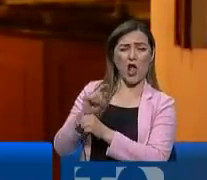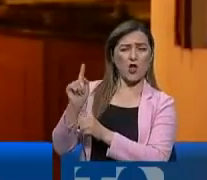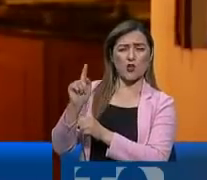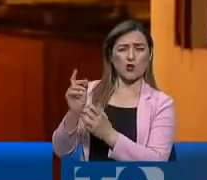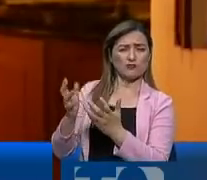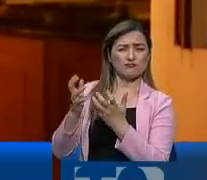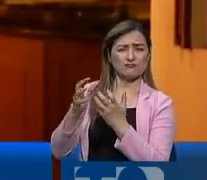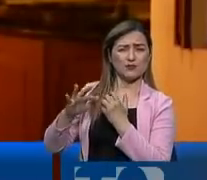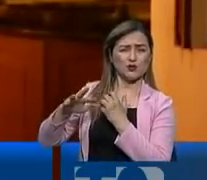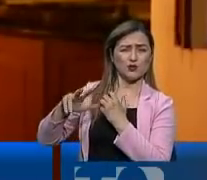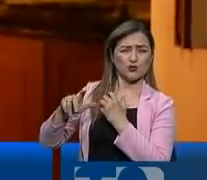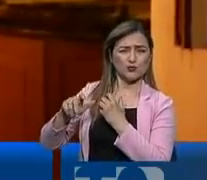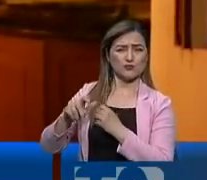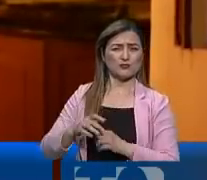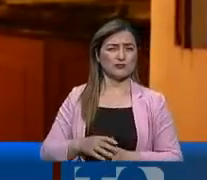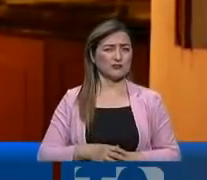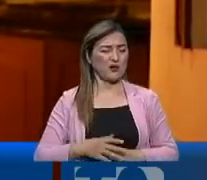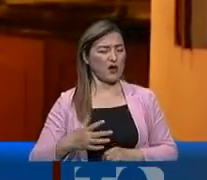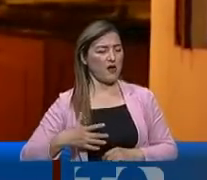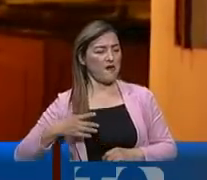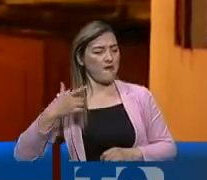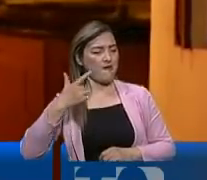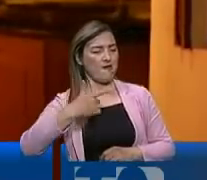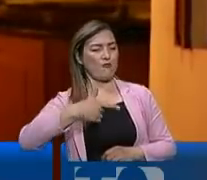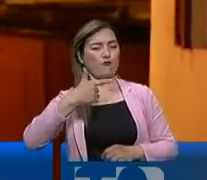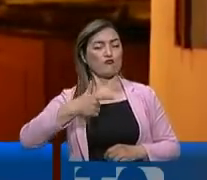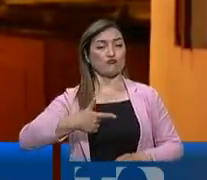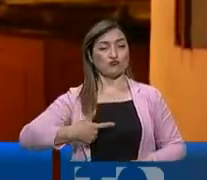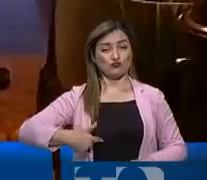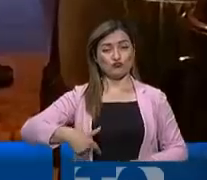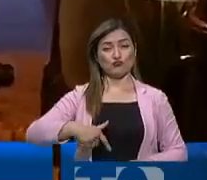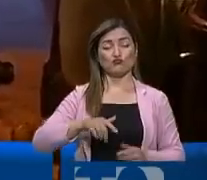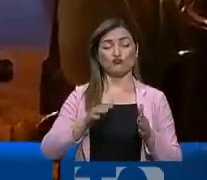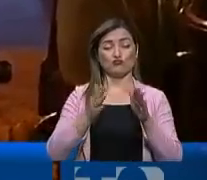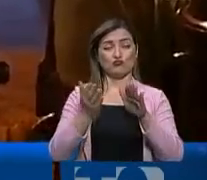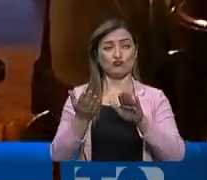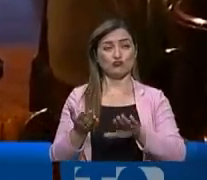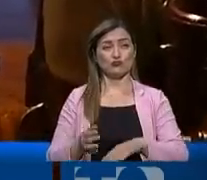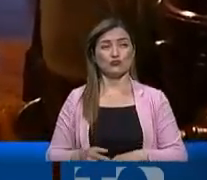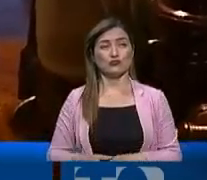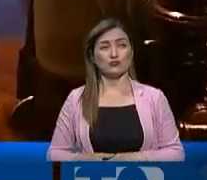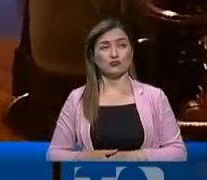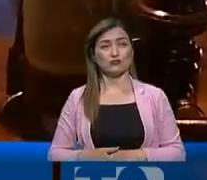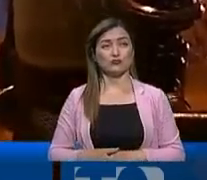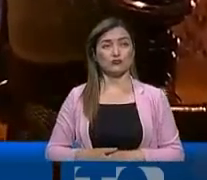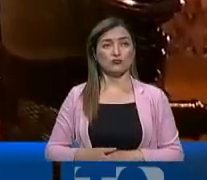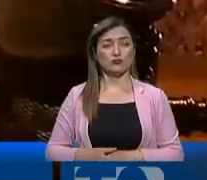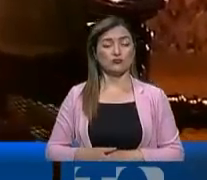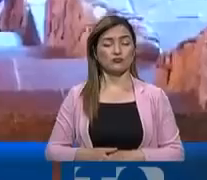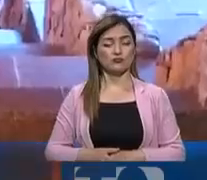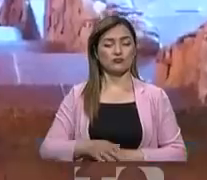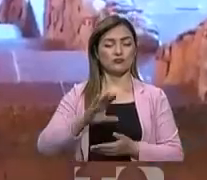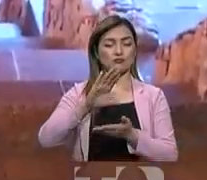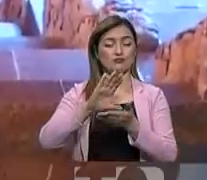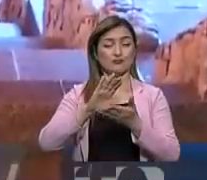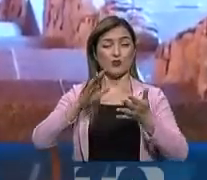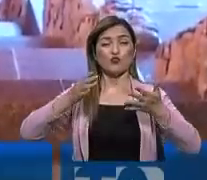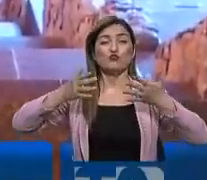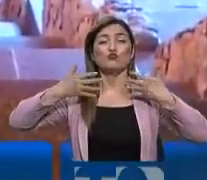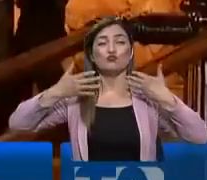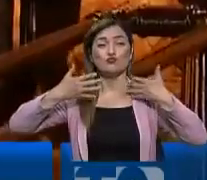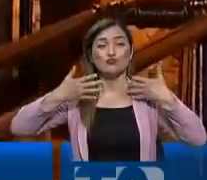pertenencias, un extranjero recibió un impacto de bala en el abdomen que le quitó la vida. Ocurrió aquí, en el centro de Guayaquil, en esta